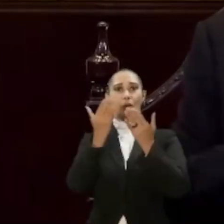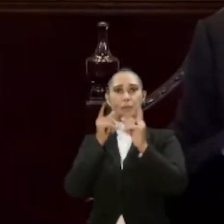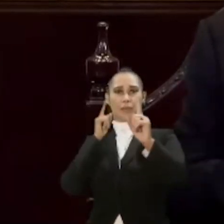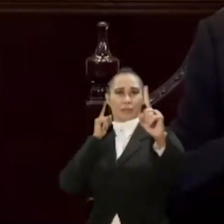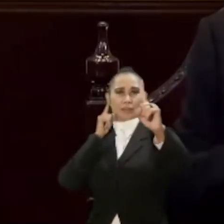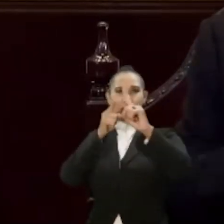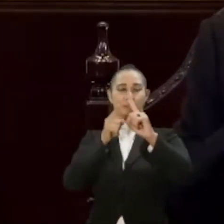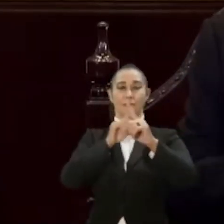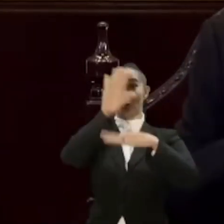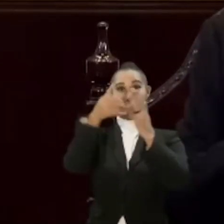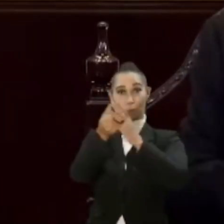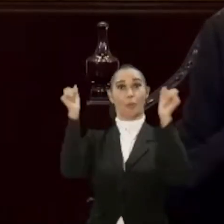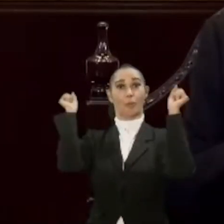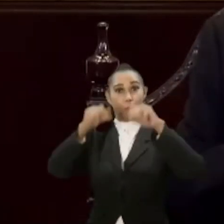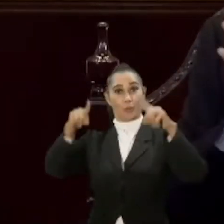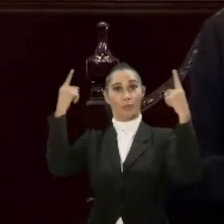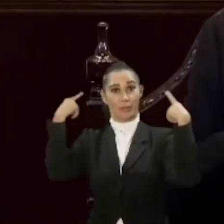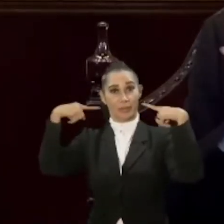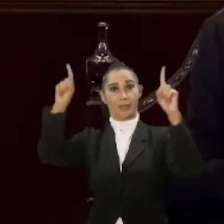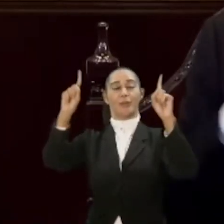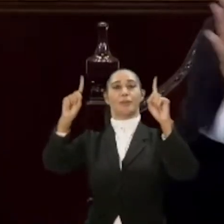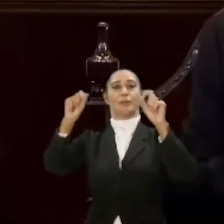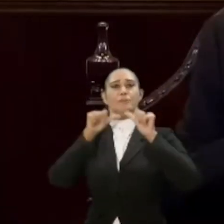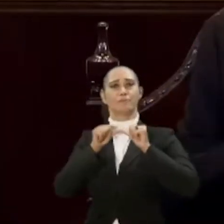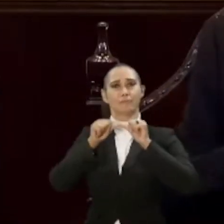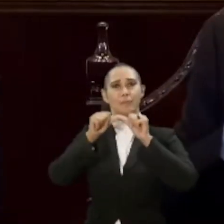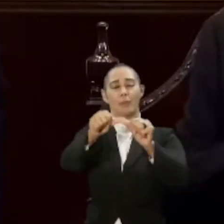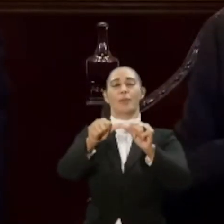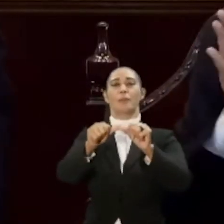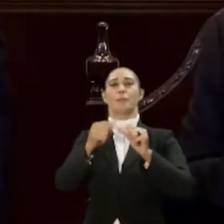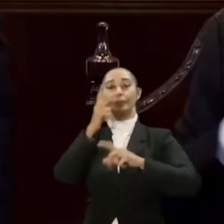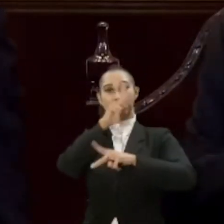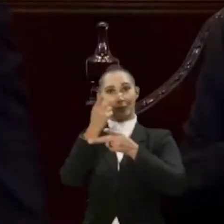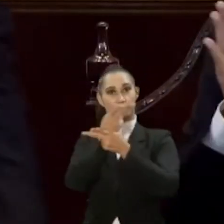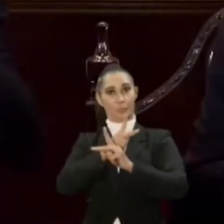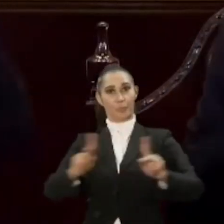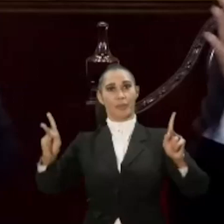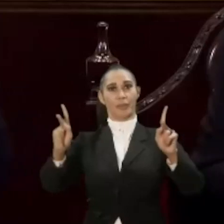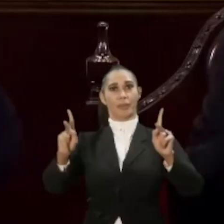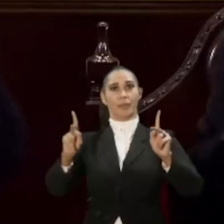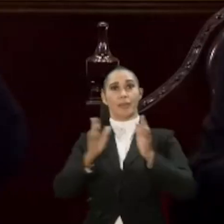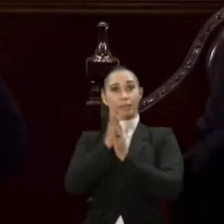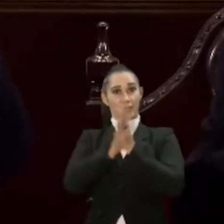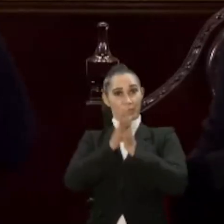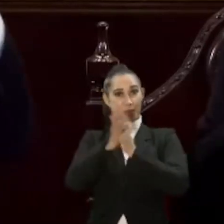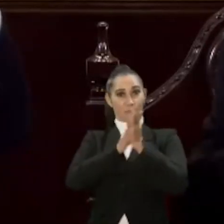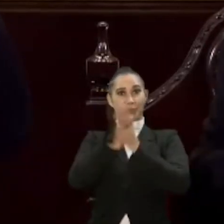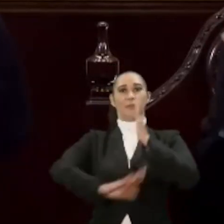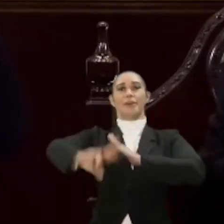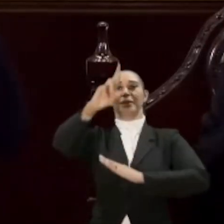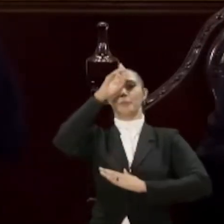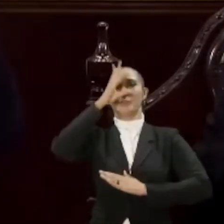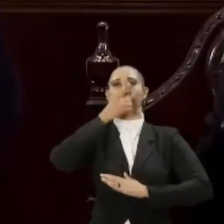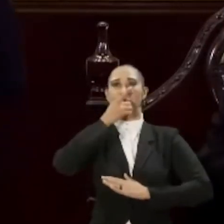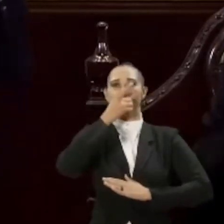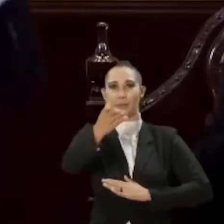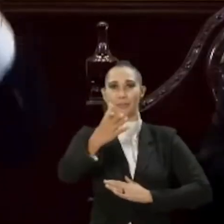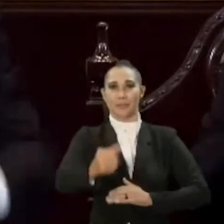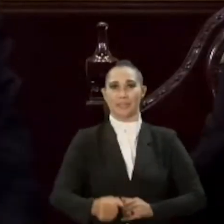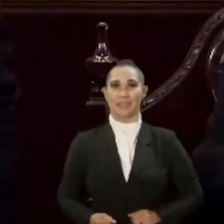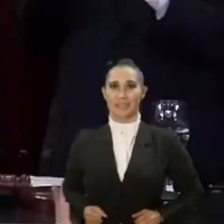desafío que no podamos superar. Sigamos haciendo patria. ¡Que viva la República